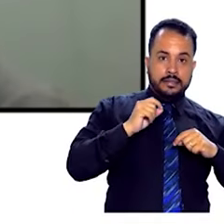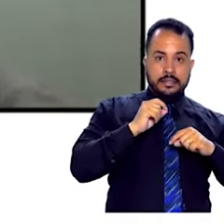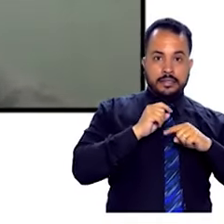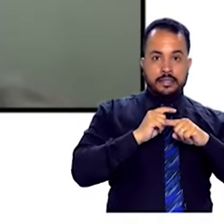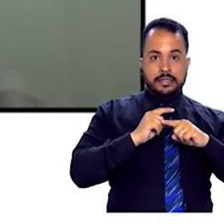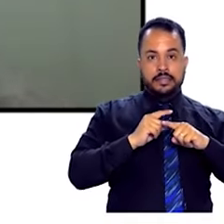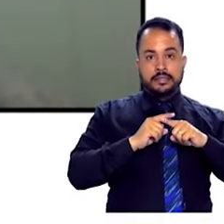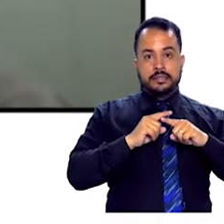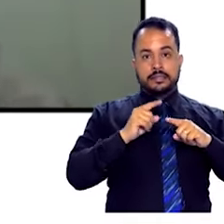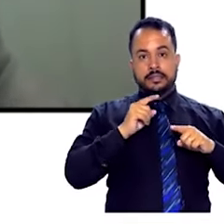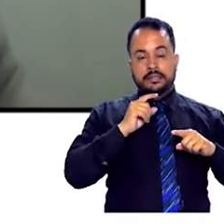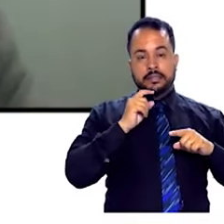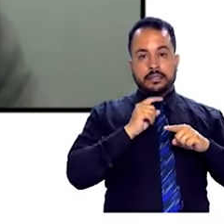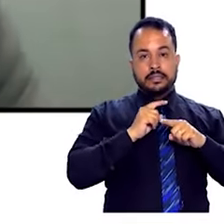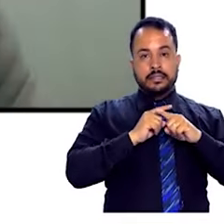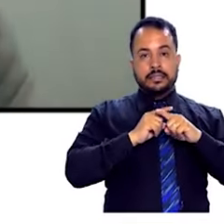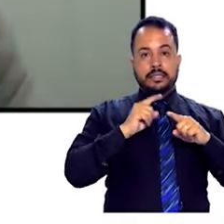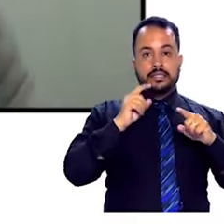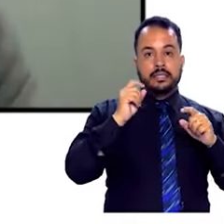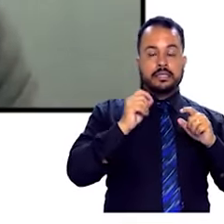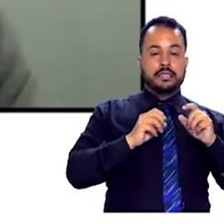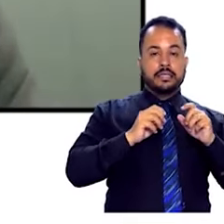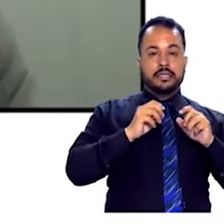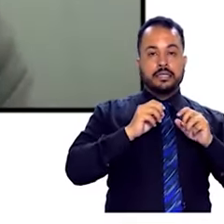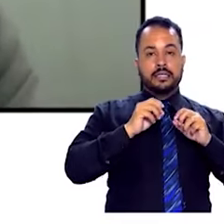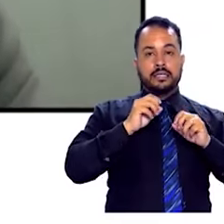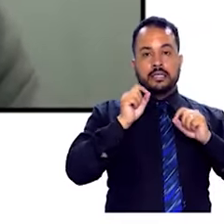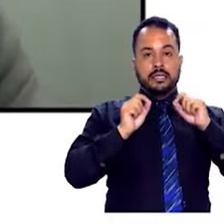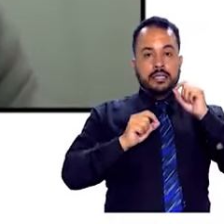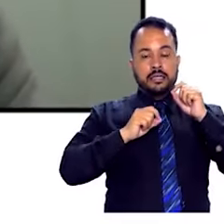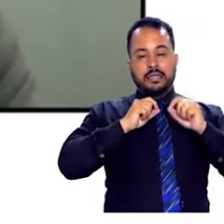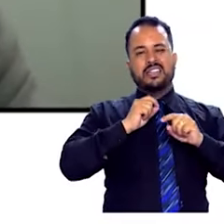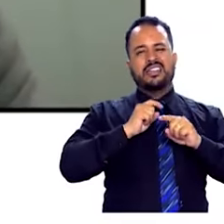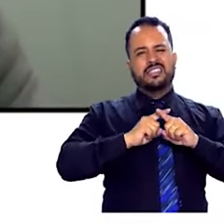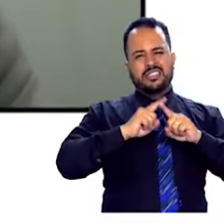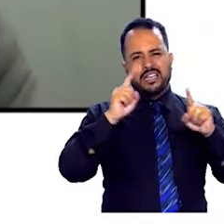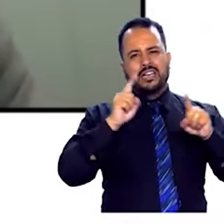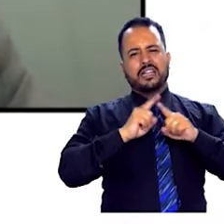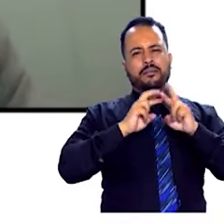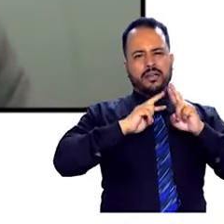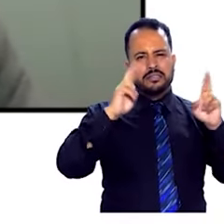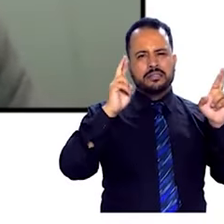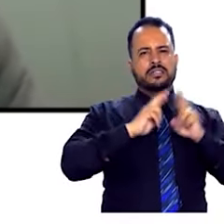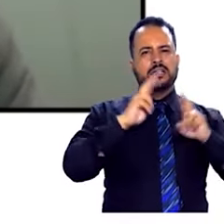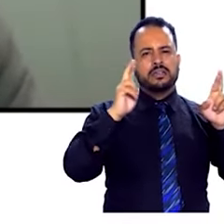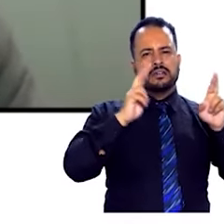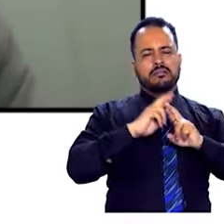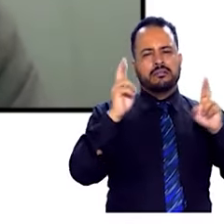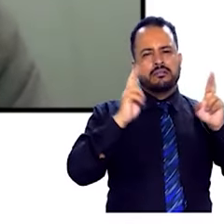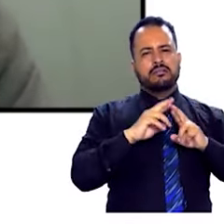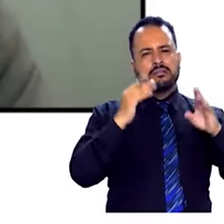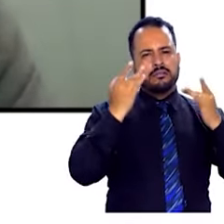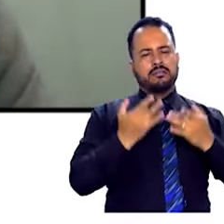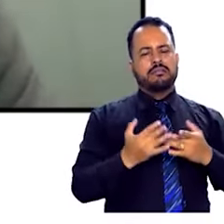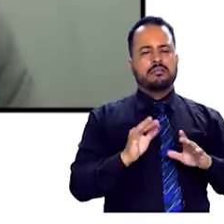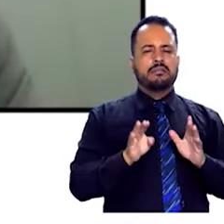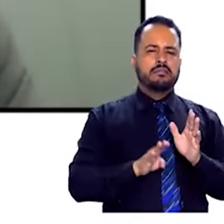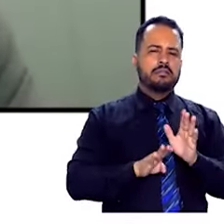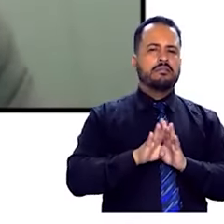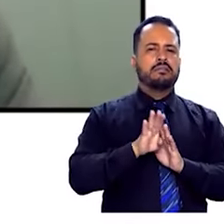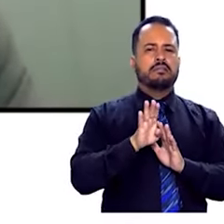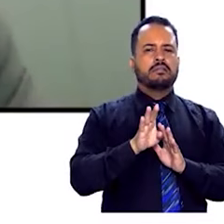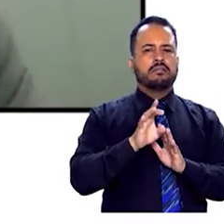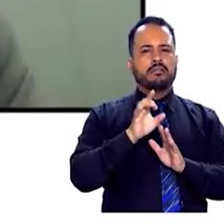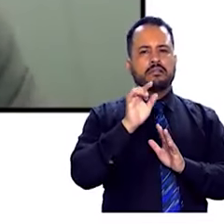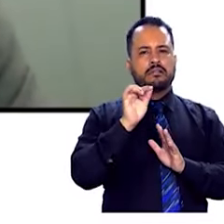crítica generalizada el Tercer instrumento discrecional de selección de la agenda de Las cortes supremas es una